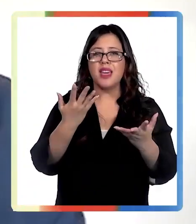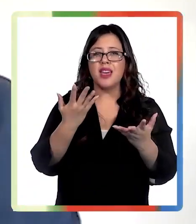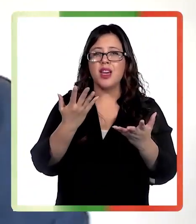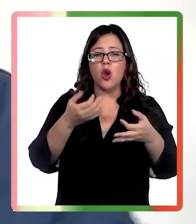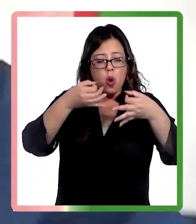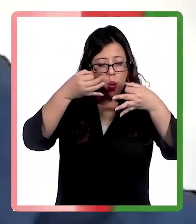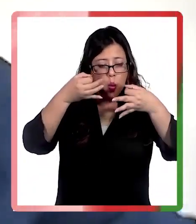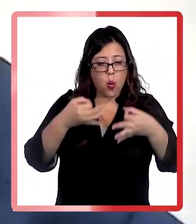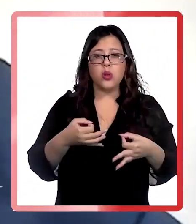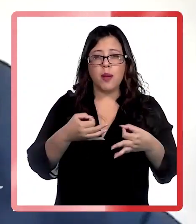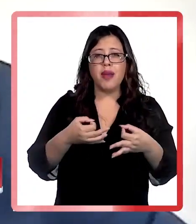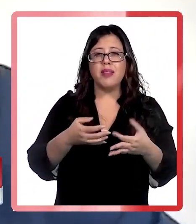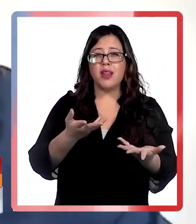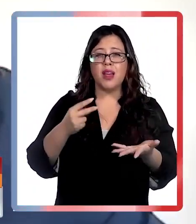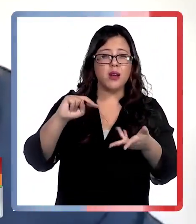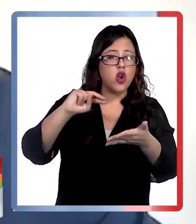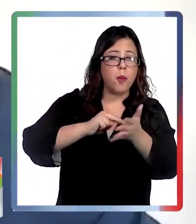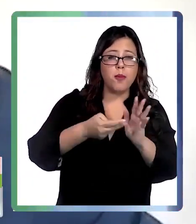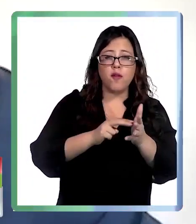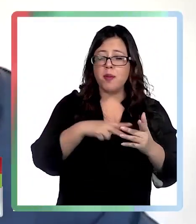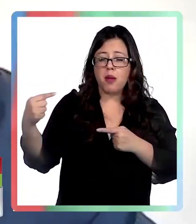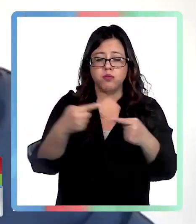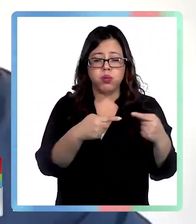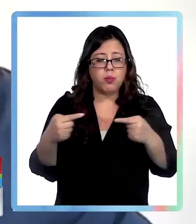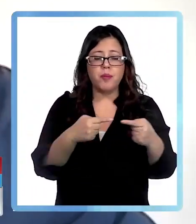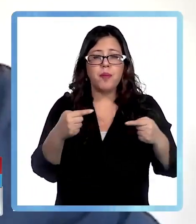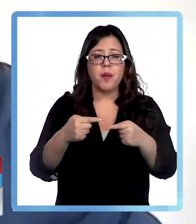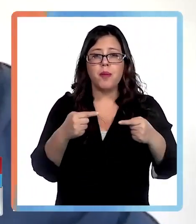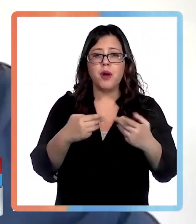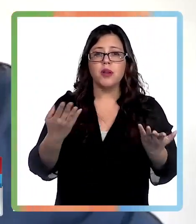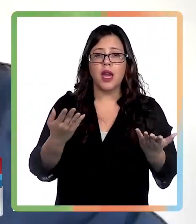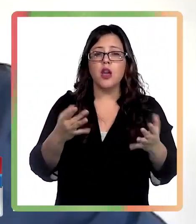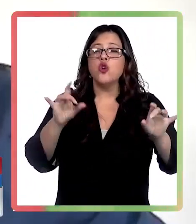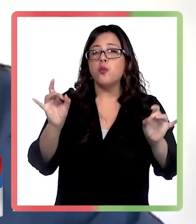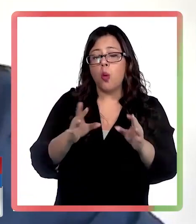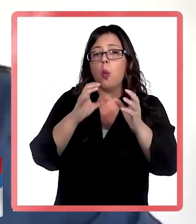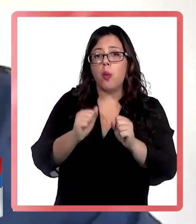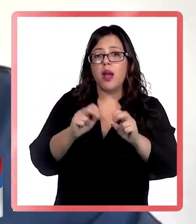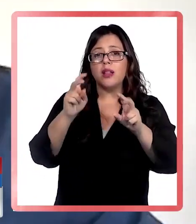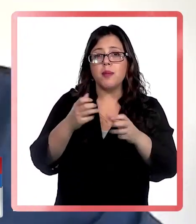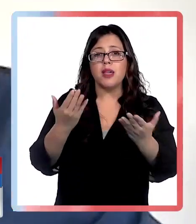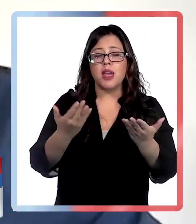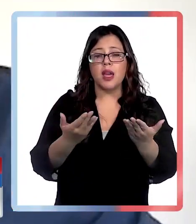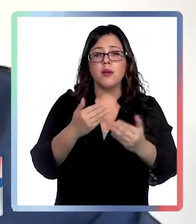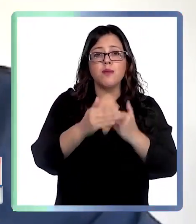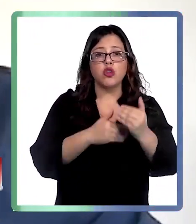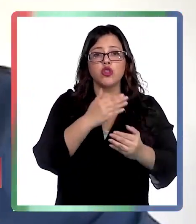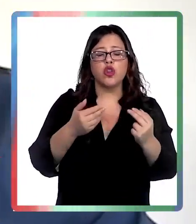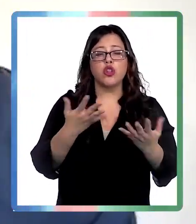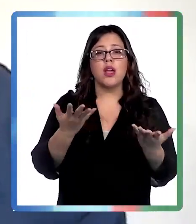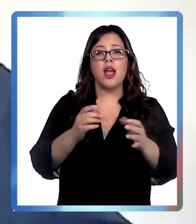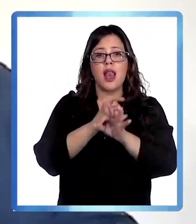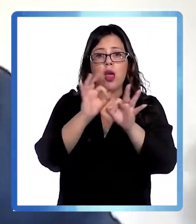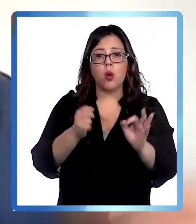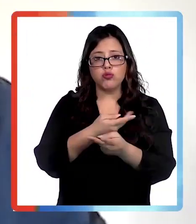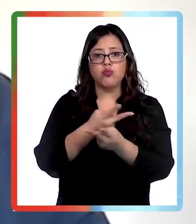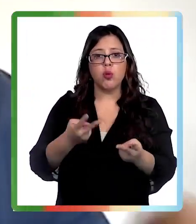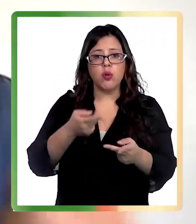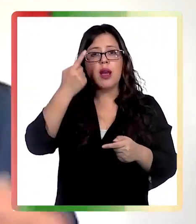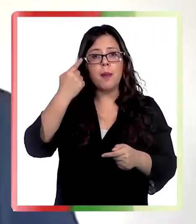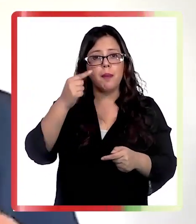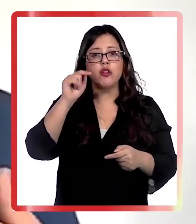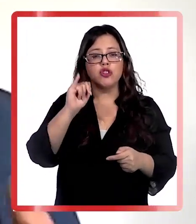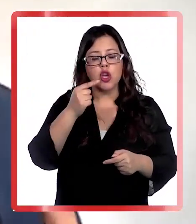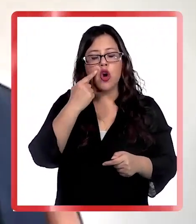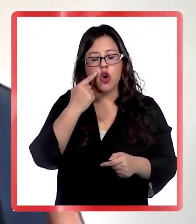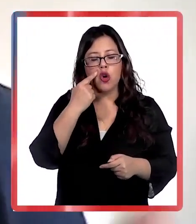finalmente la tormenta perfecta, que no necesariamente puede ser representativa del proceso de la instalación de la educación pública. Sin